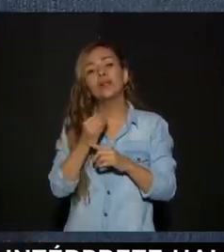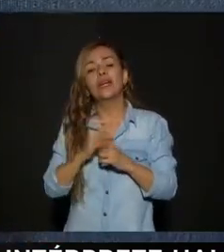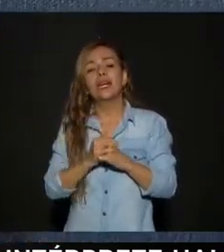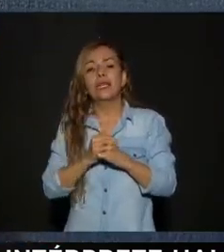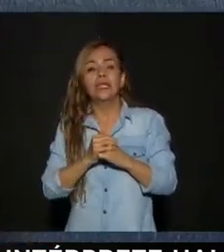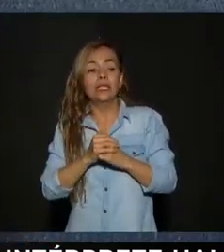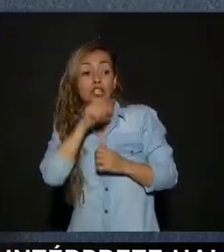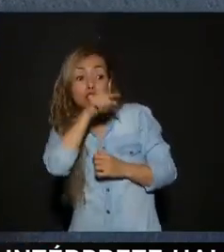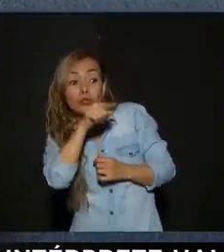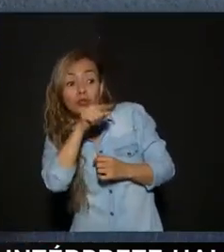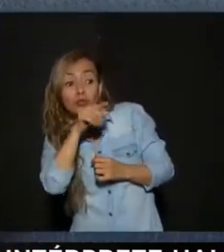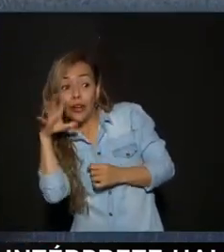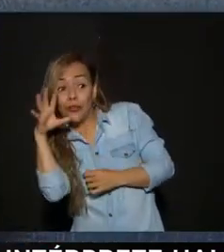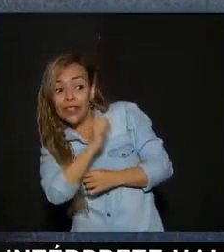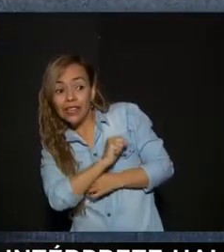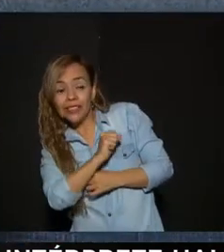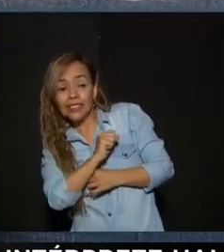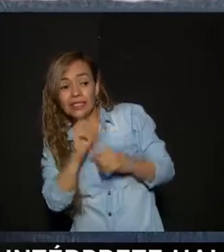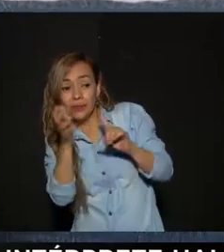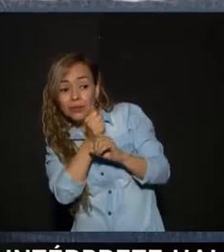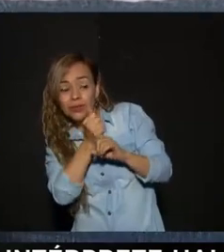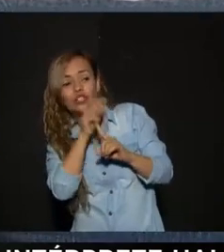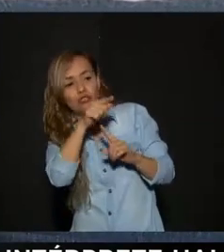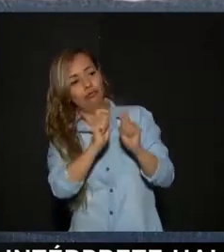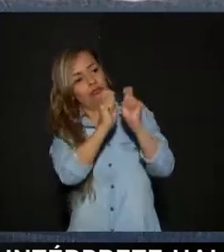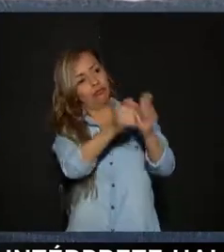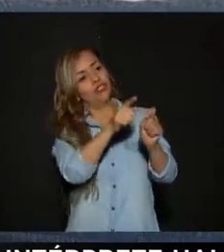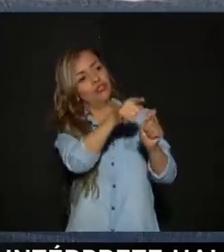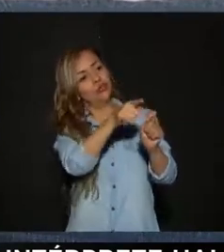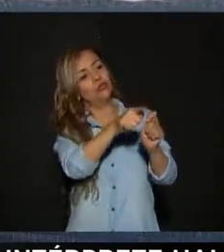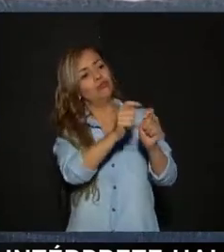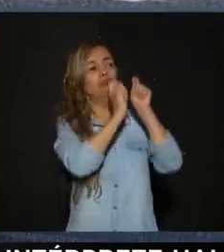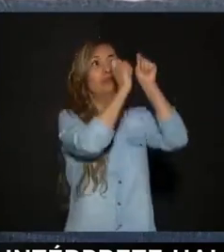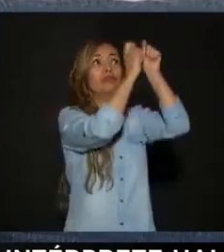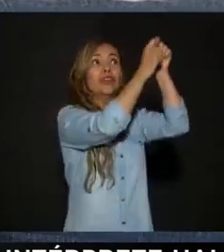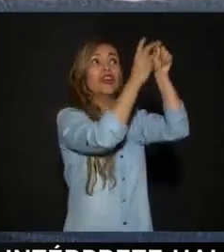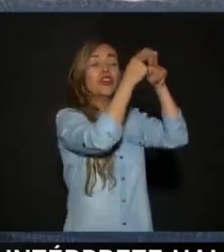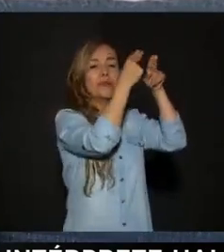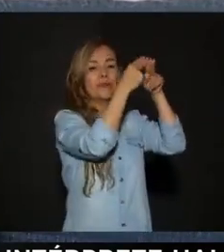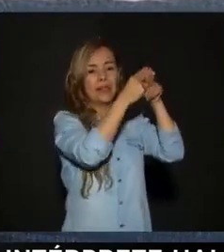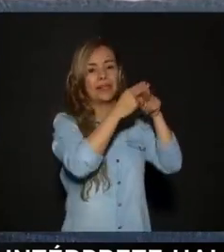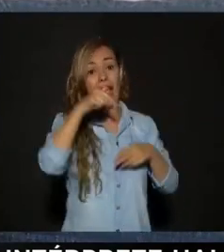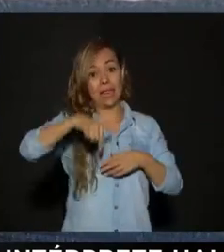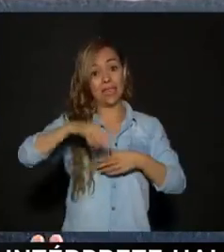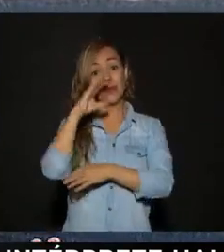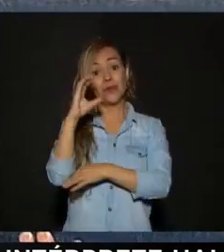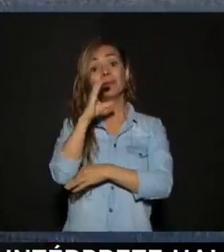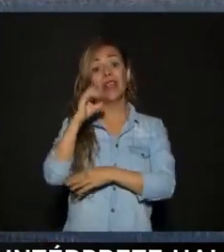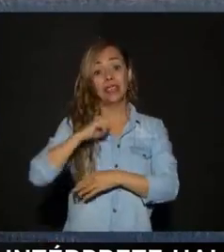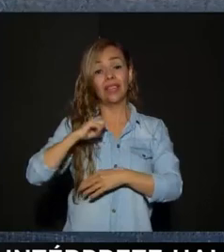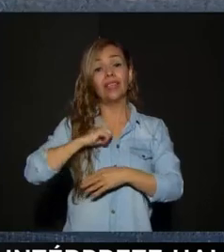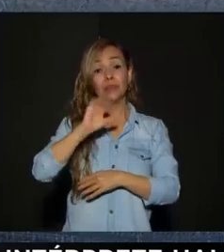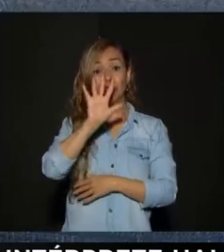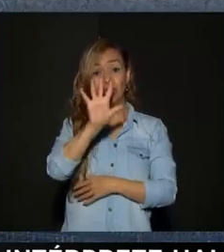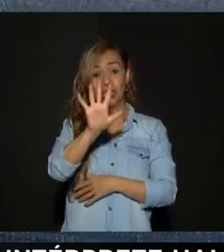dicen, como tú lo encontraste, tú eres el dueño del asteroide, puedes ponerle un nombre. En Colombia tenemos 5